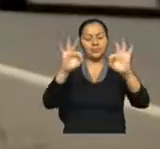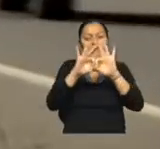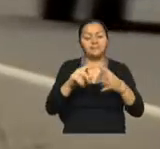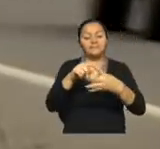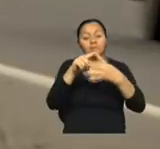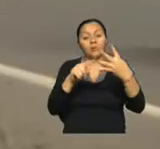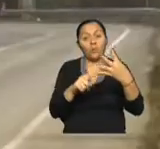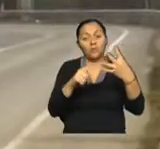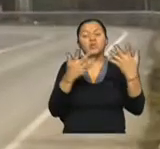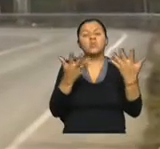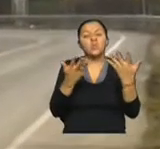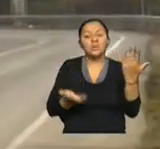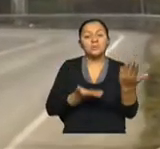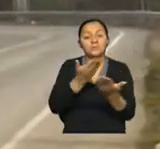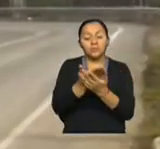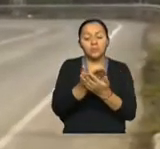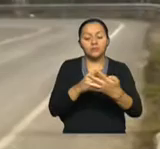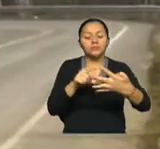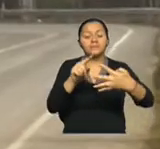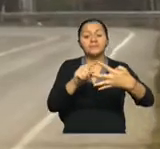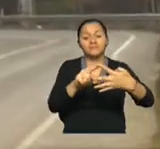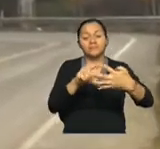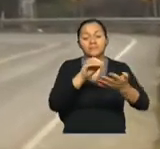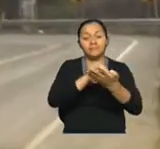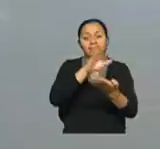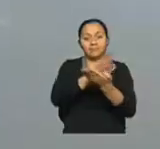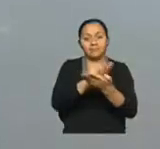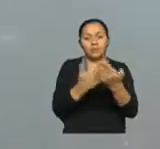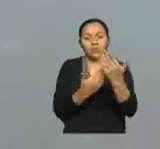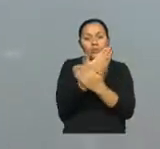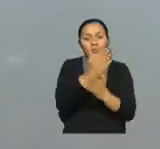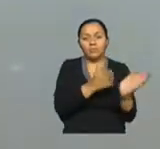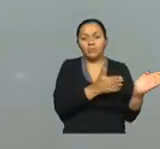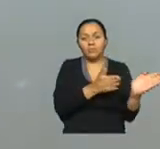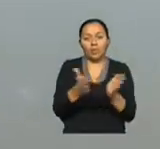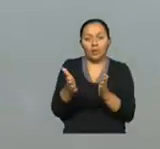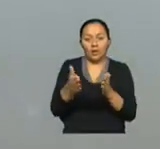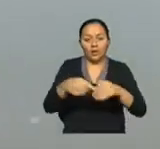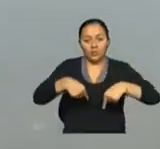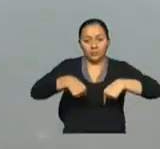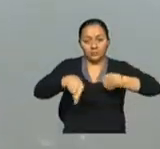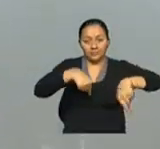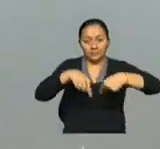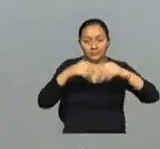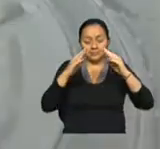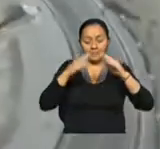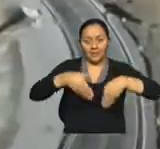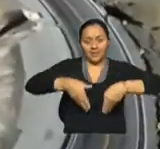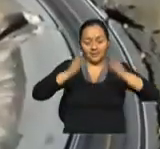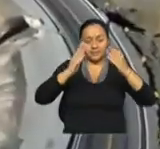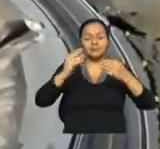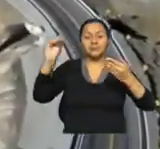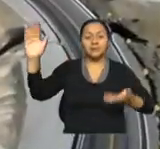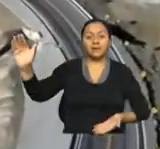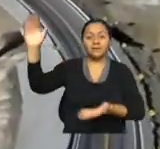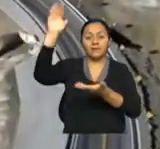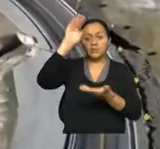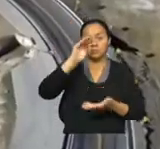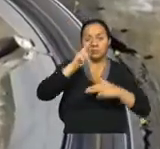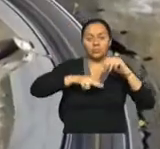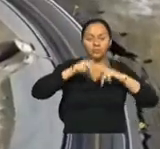que contempla el Gobierno Nacional son la implementación de modelos para todas las vías del país, atraer inversión para la